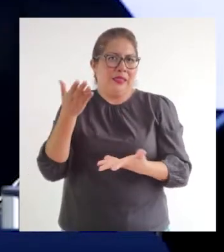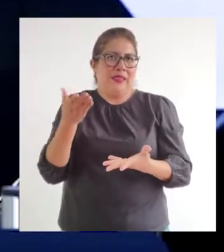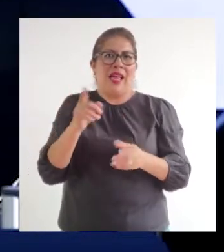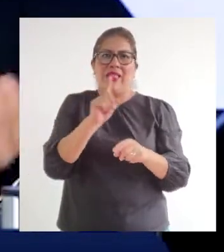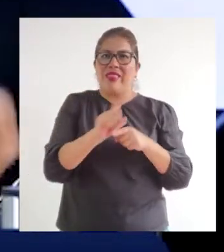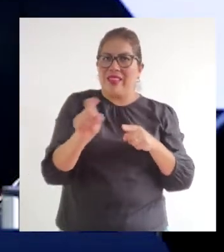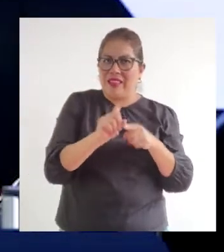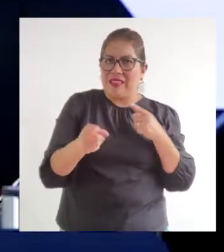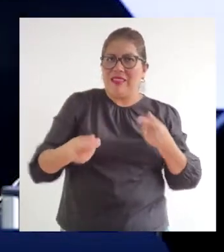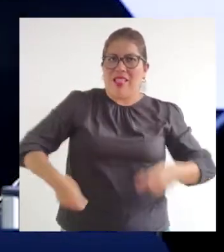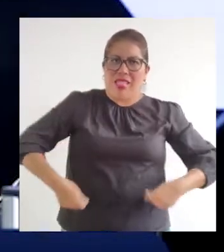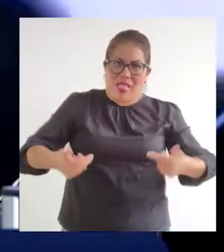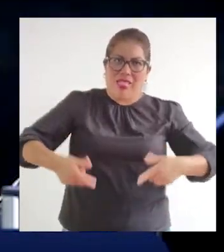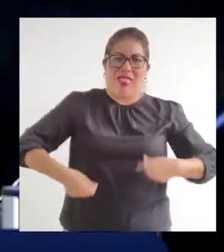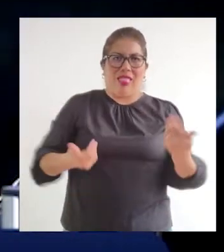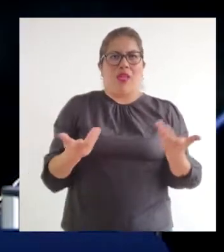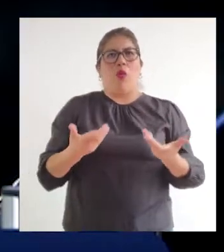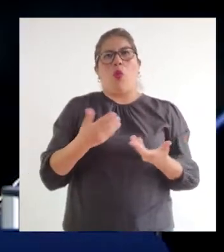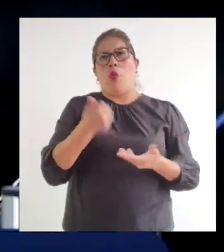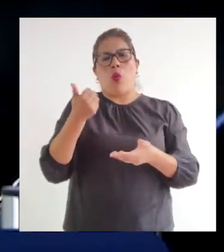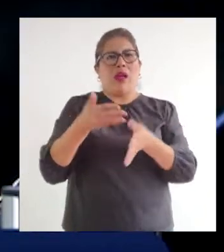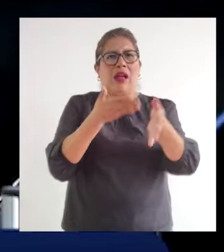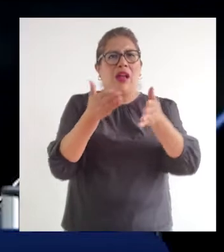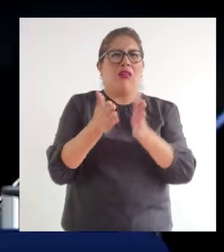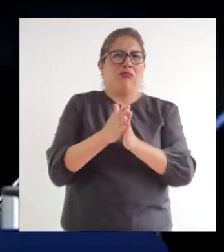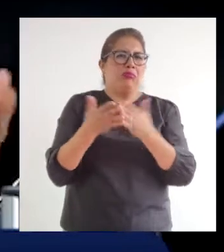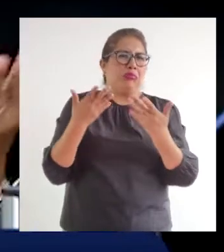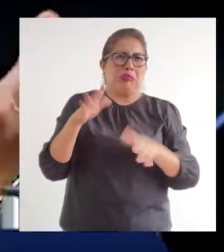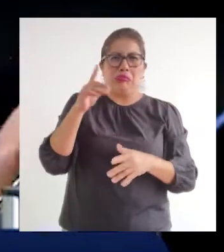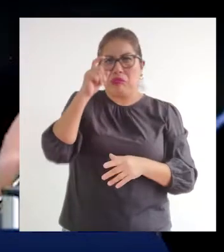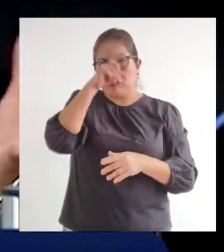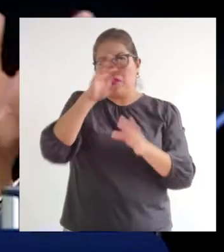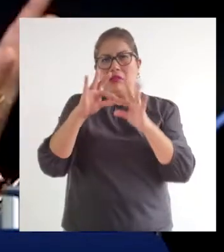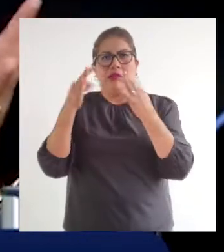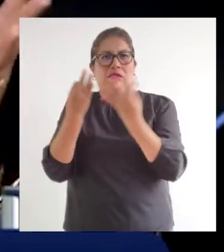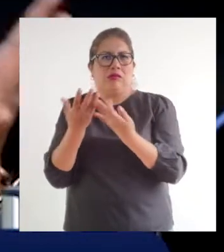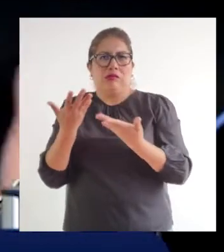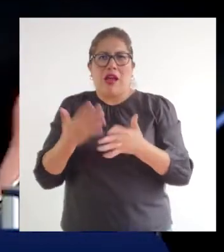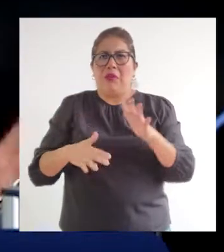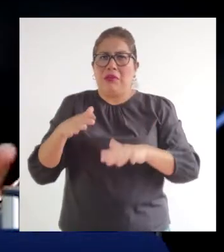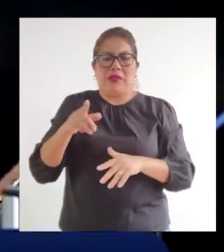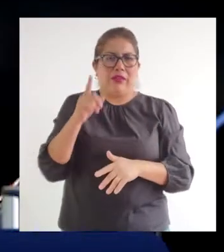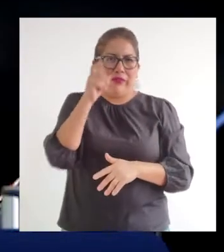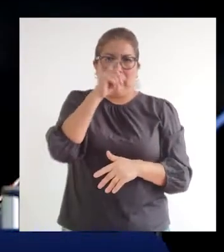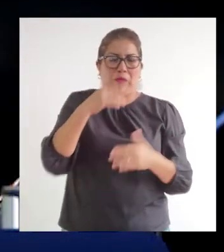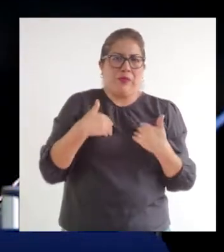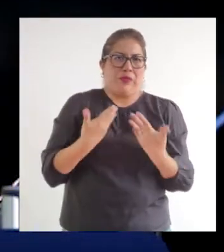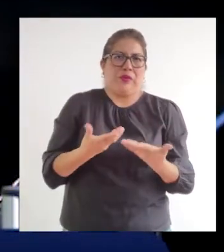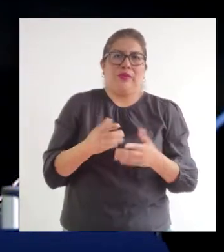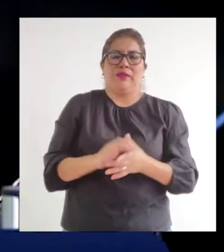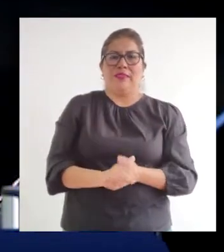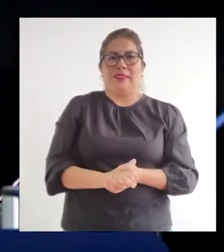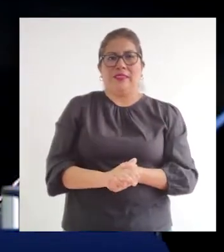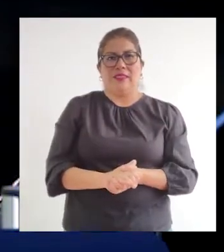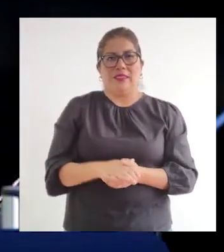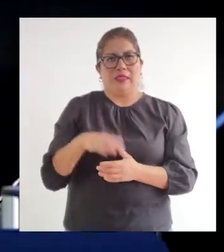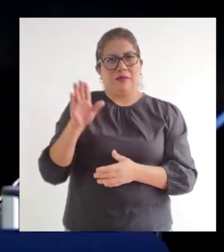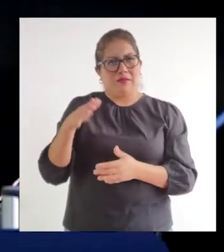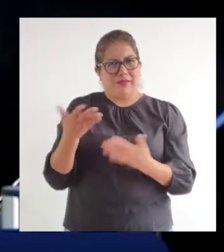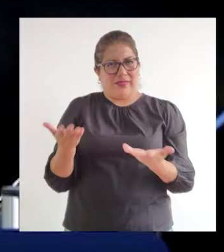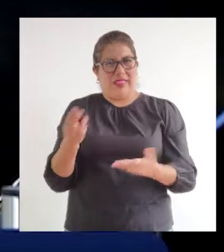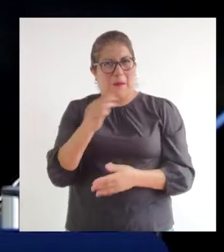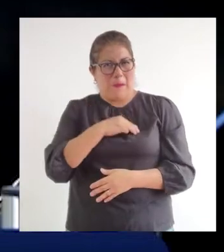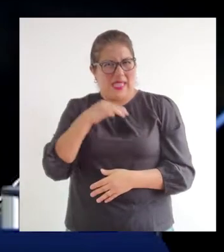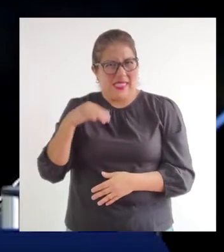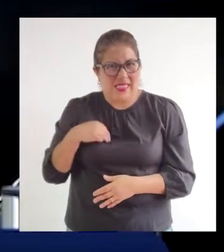presupuesto mayor, taxis u otro tipo de unidades o favores, ¿no? De algún familiar que no siempre se puede dar dependiendo del caso. Ni